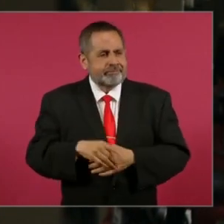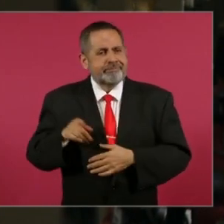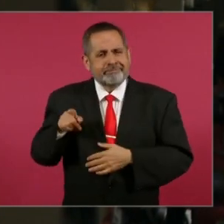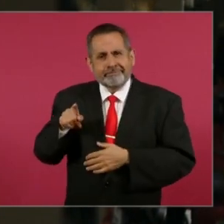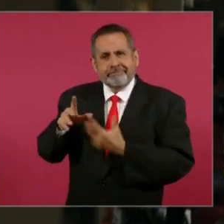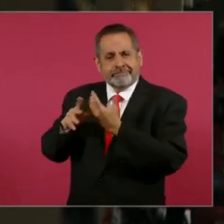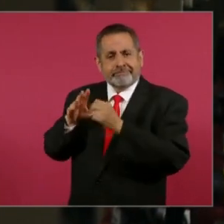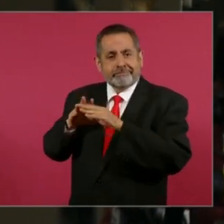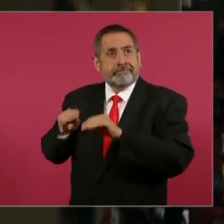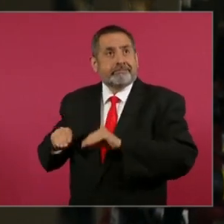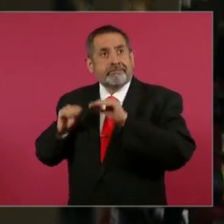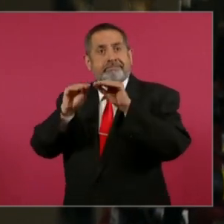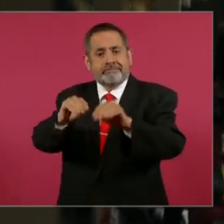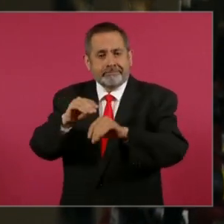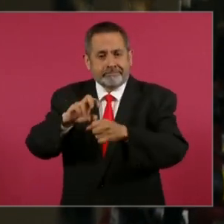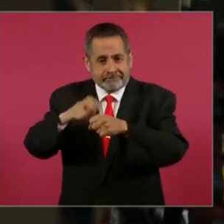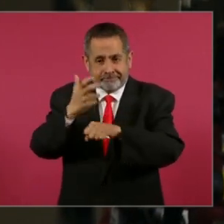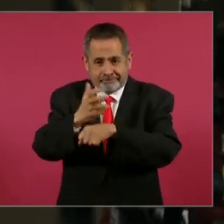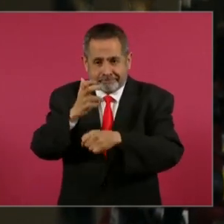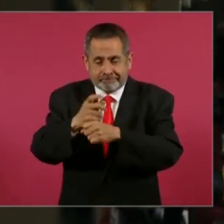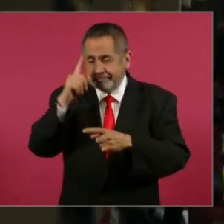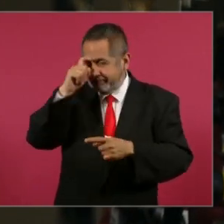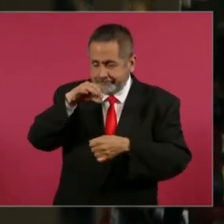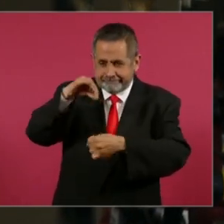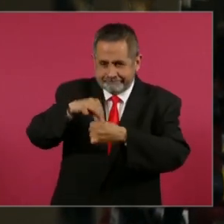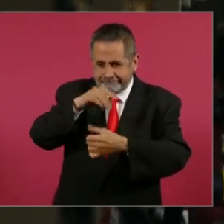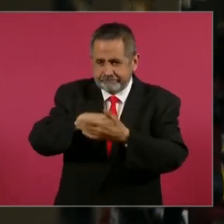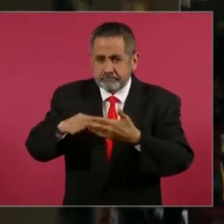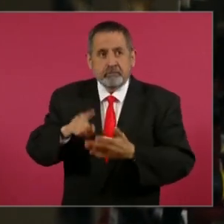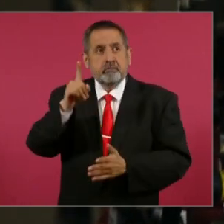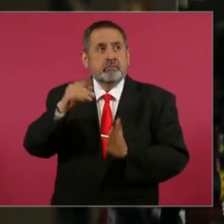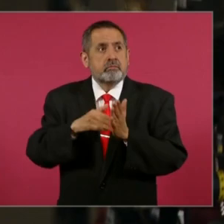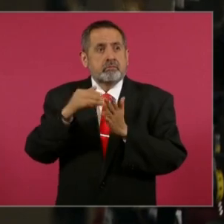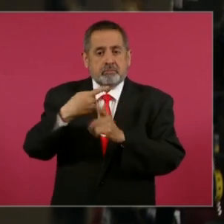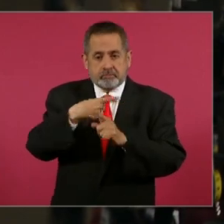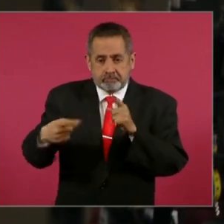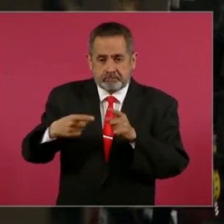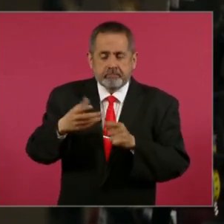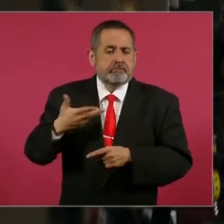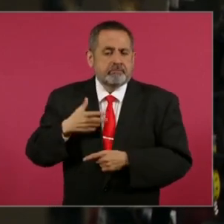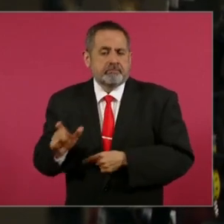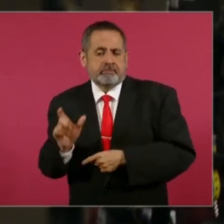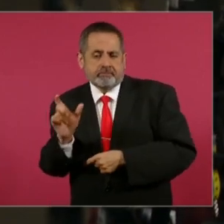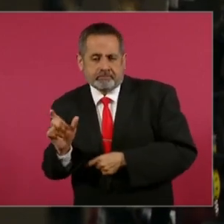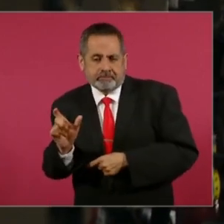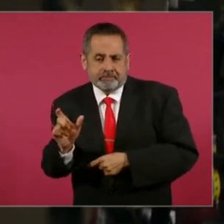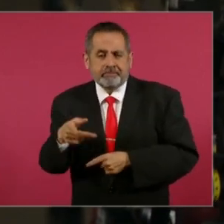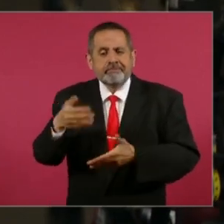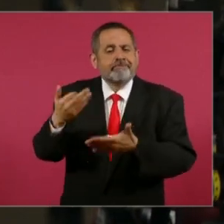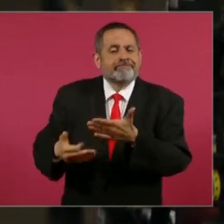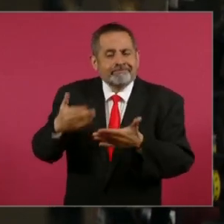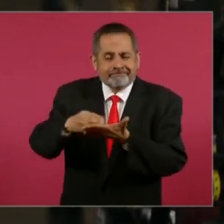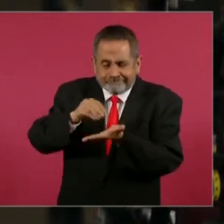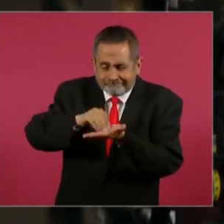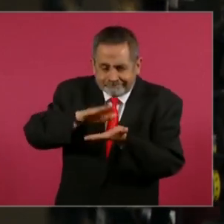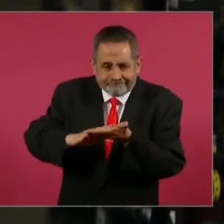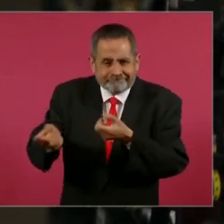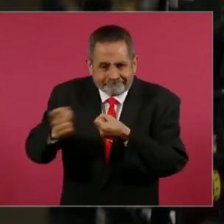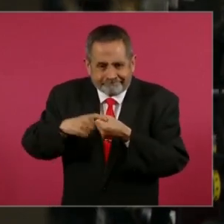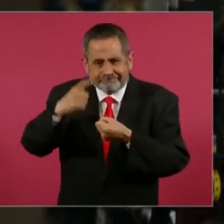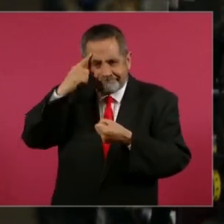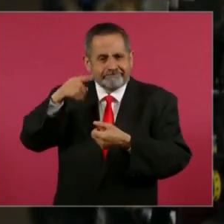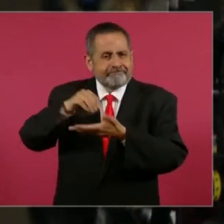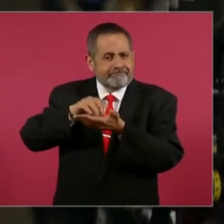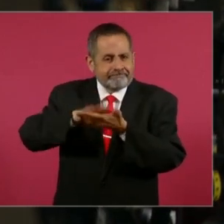votar. En este momento hay 1,500,000 de migrantes que podrían votar porque tienen la credencial, pero no han cumplido con este registro. Entonces,